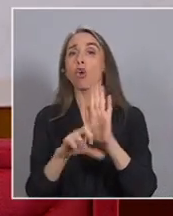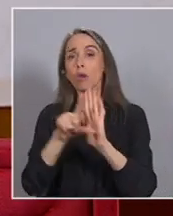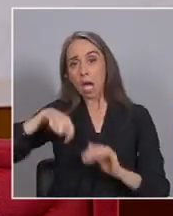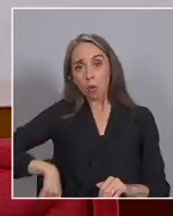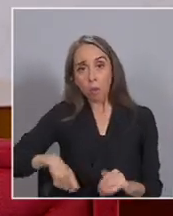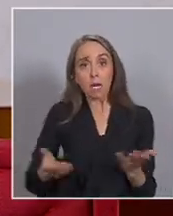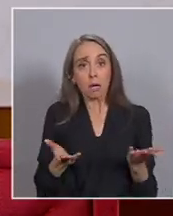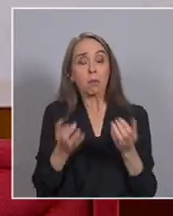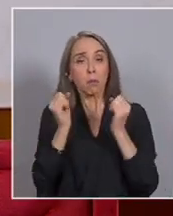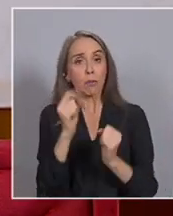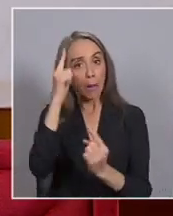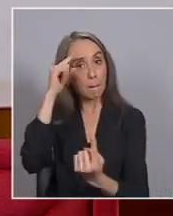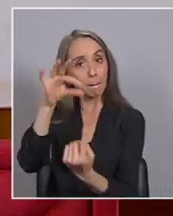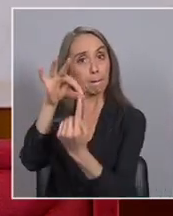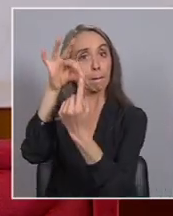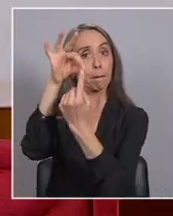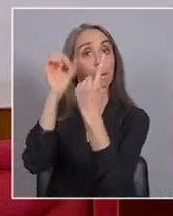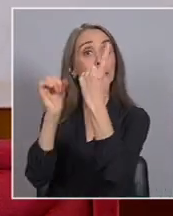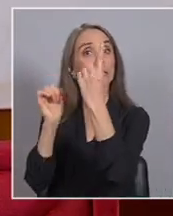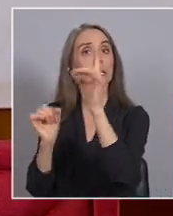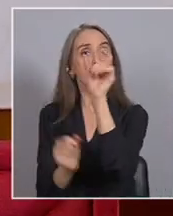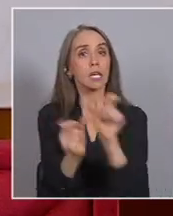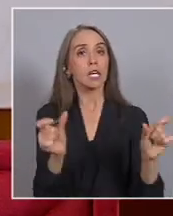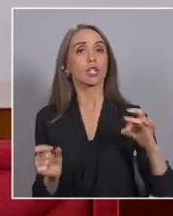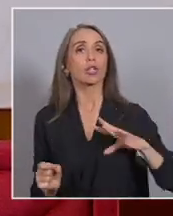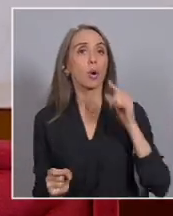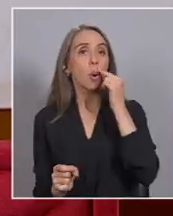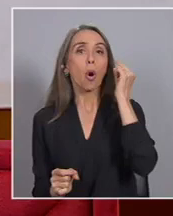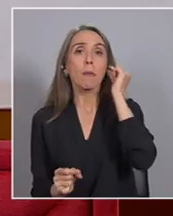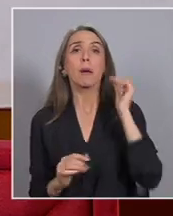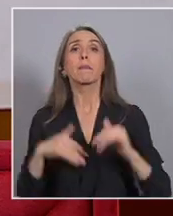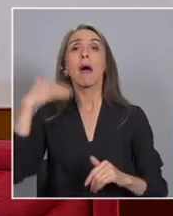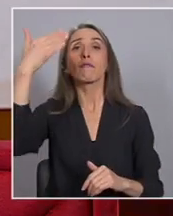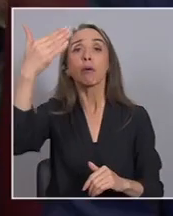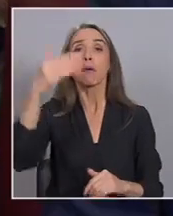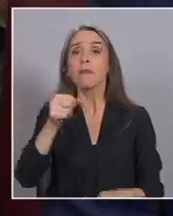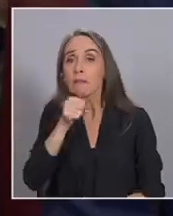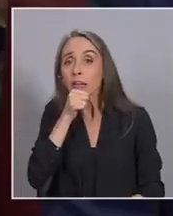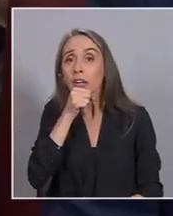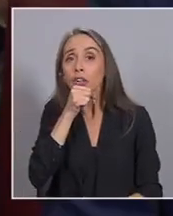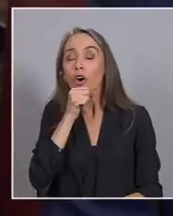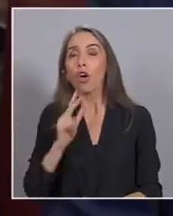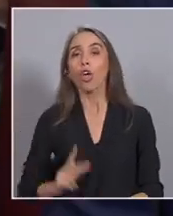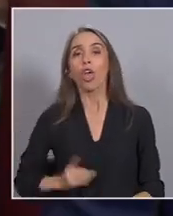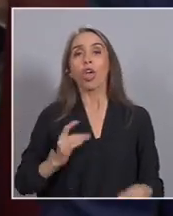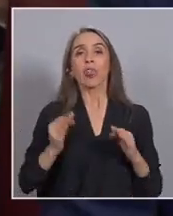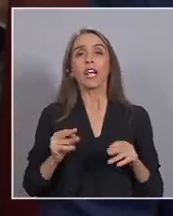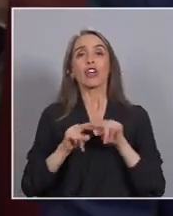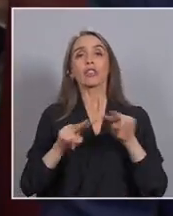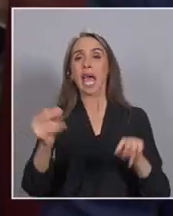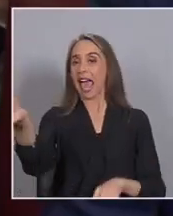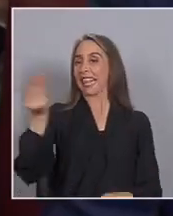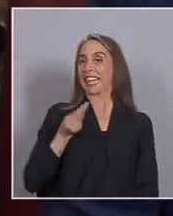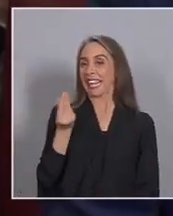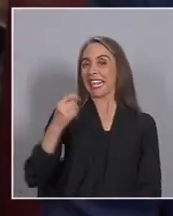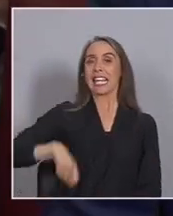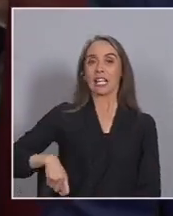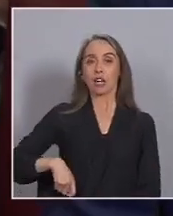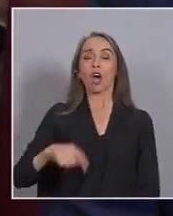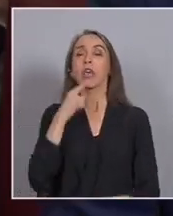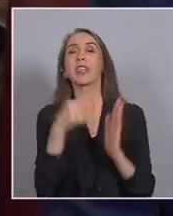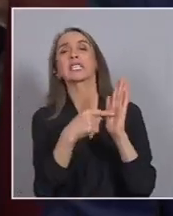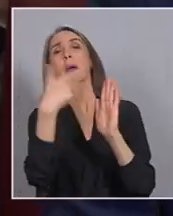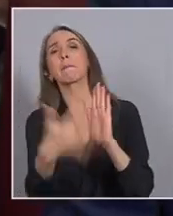nuevo ponemos en el centro a los chilenos y chilenas que merecen tener una vejez digna y tranquila. Hay algunos que dicen es